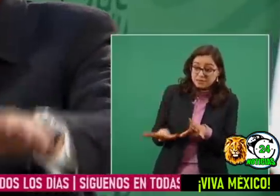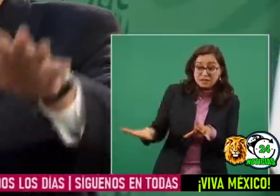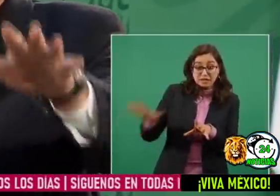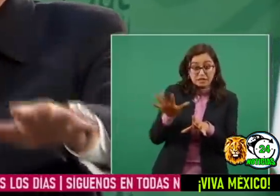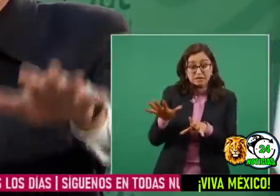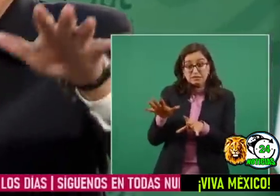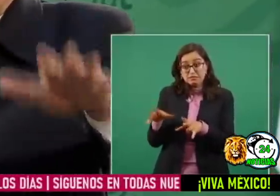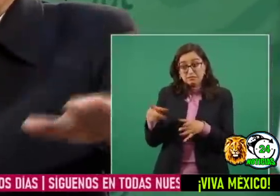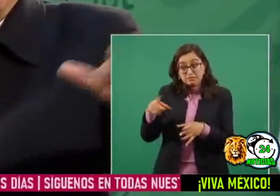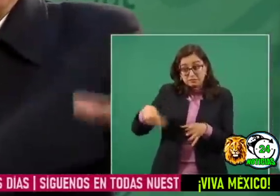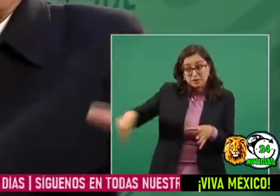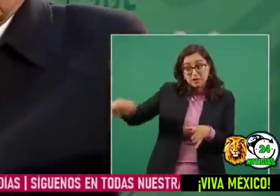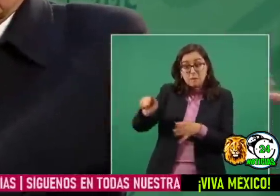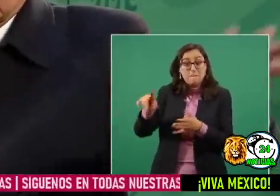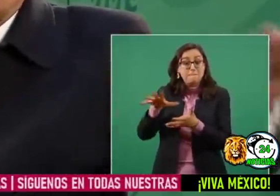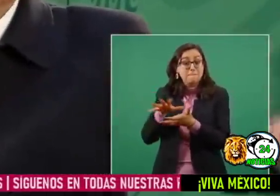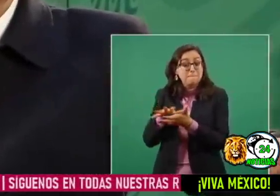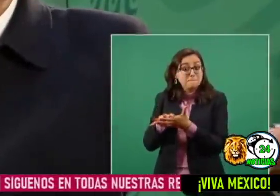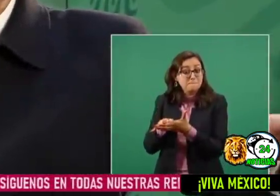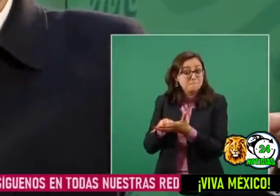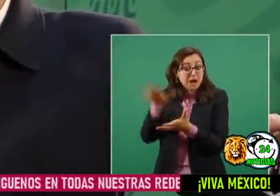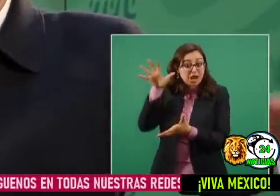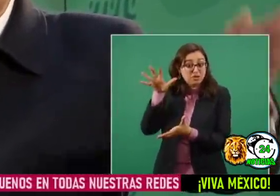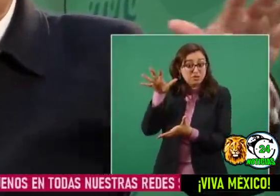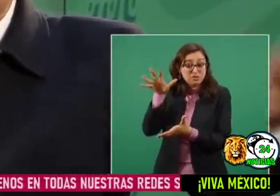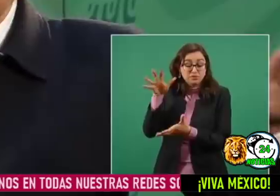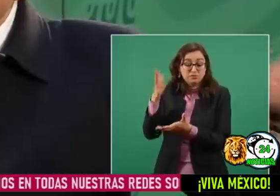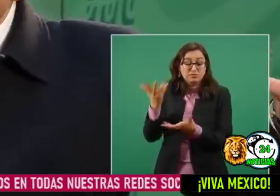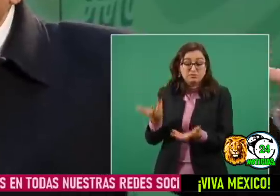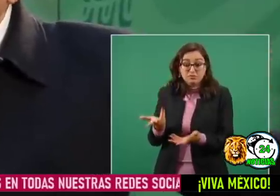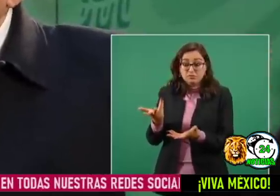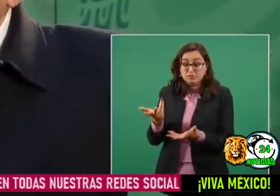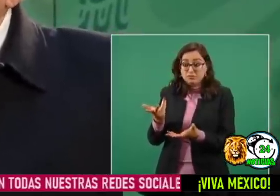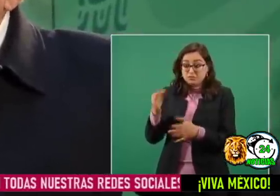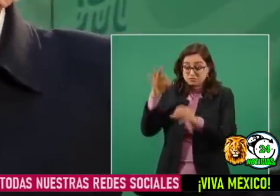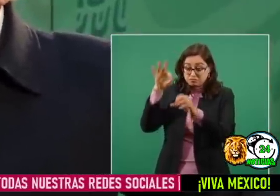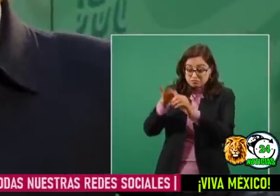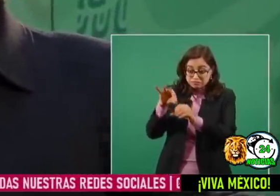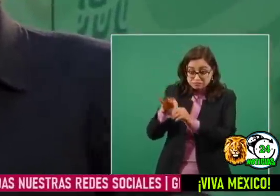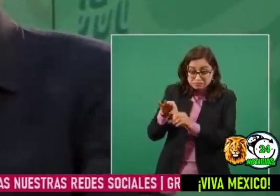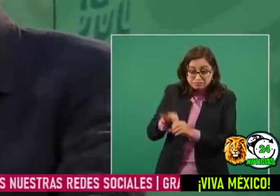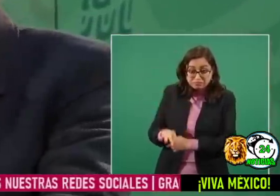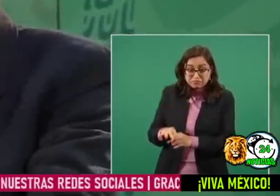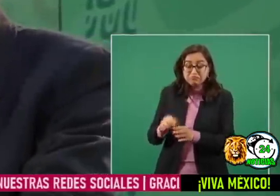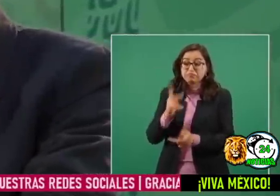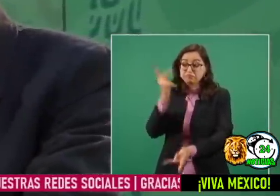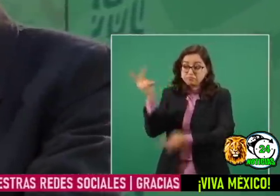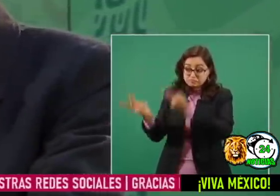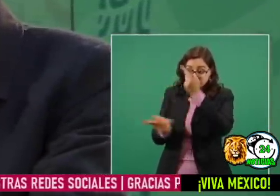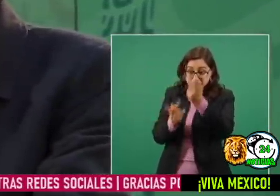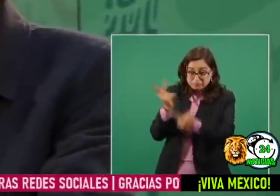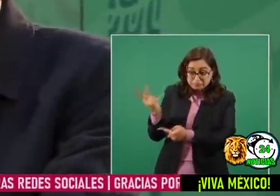ellos, la mayoría, mediante procedimientos democráticos,